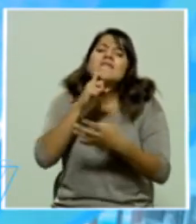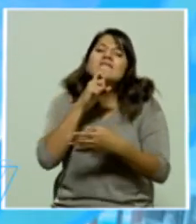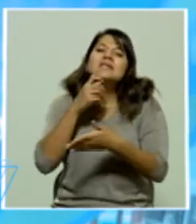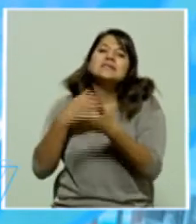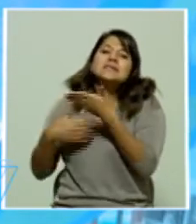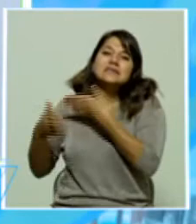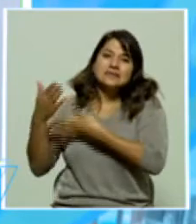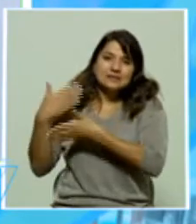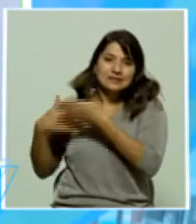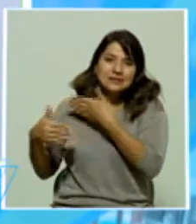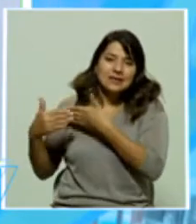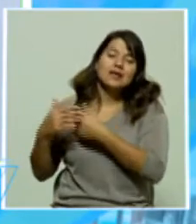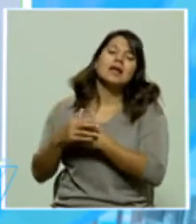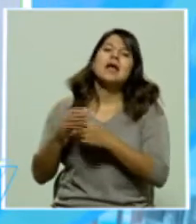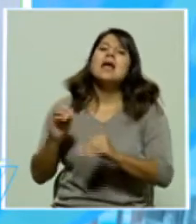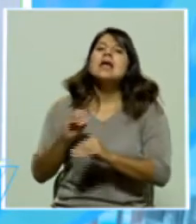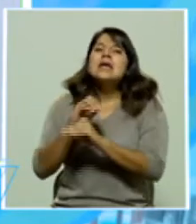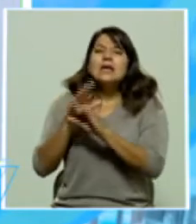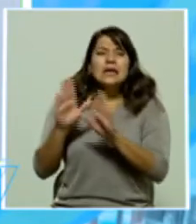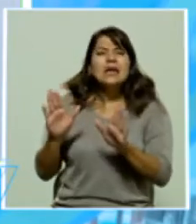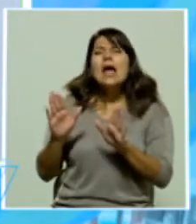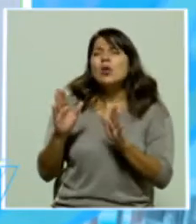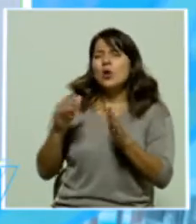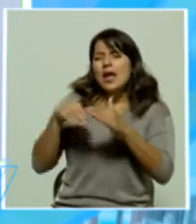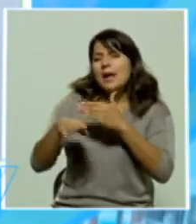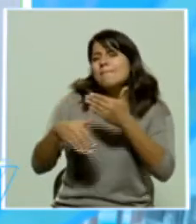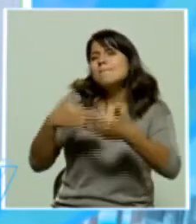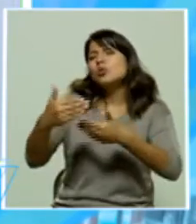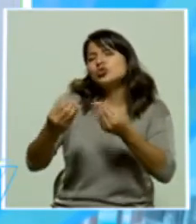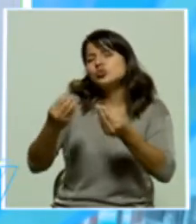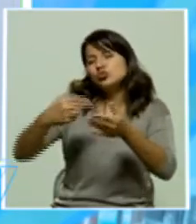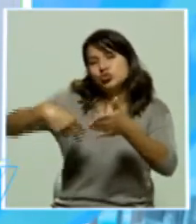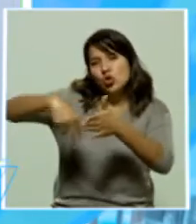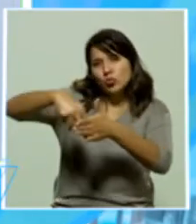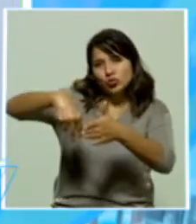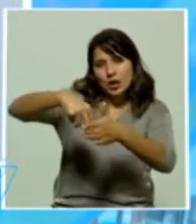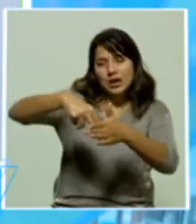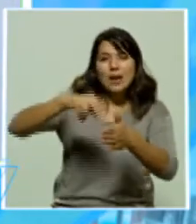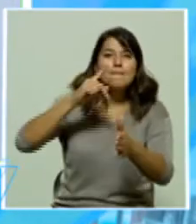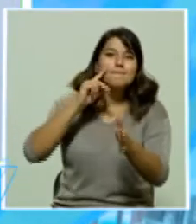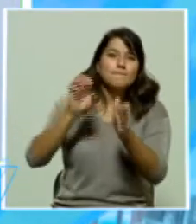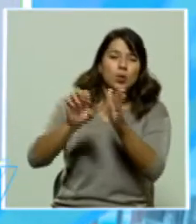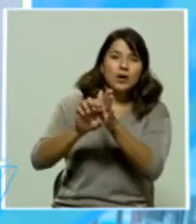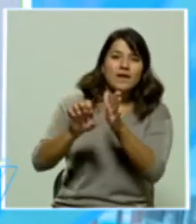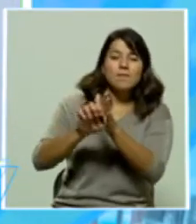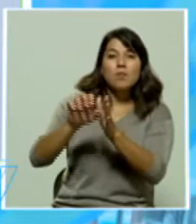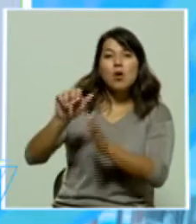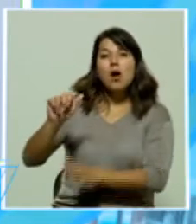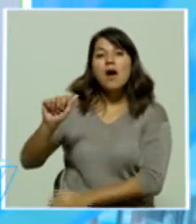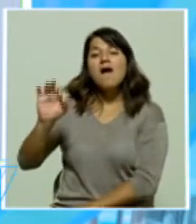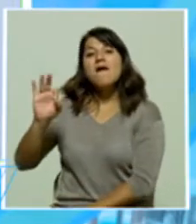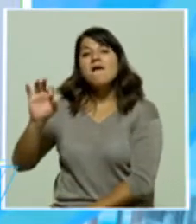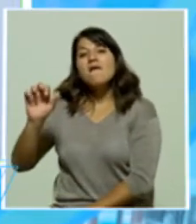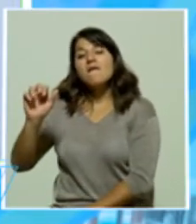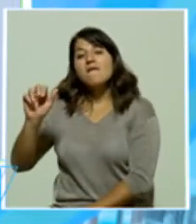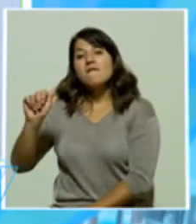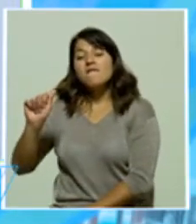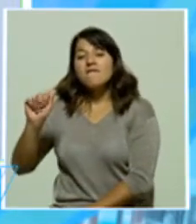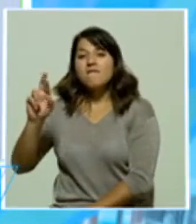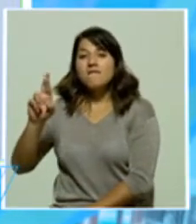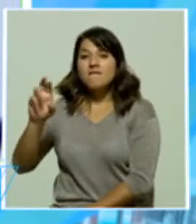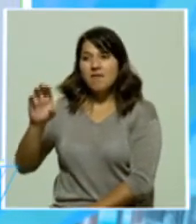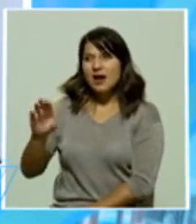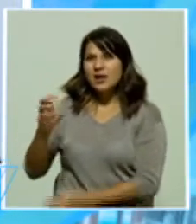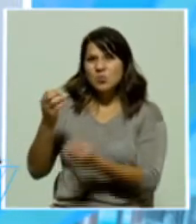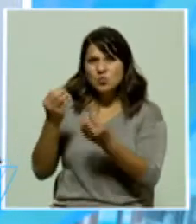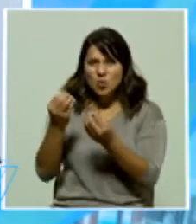que hay obstáculos en el camino. Uno de ellos son las facciones de las FARC que se han separado del acuerdo de paz y han regresado al